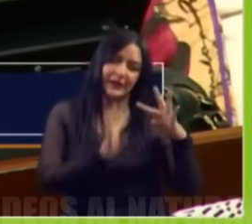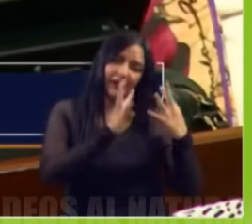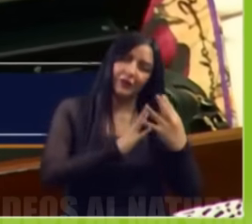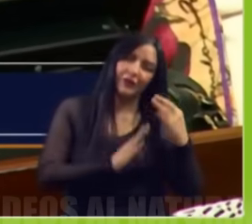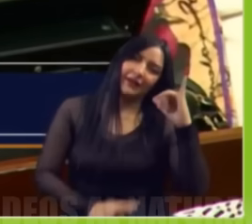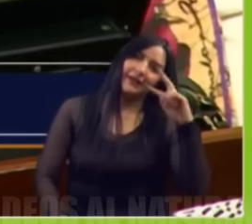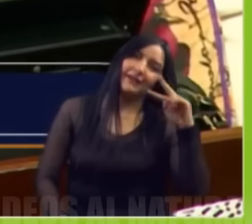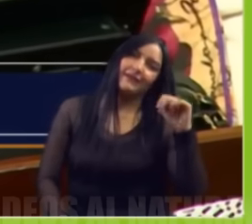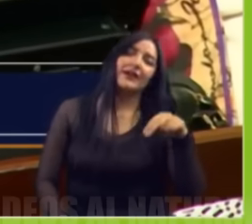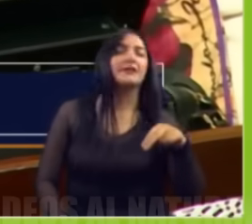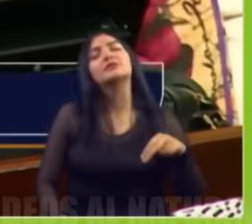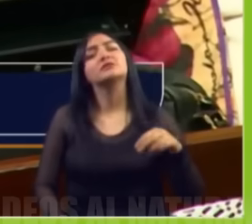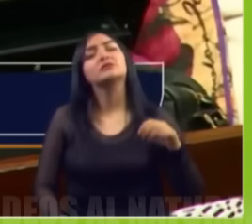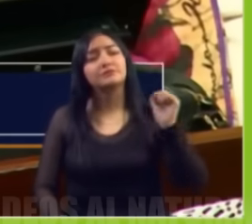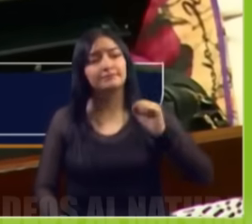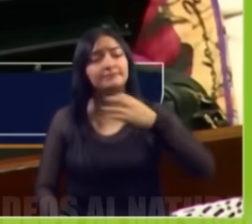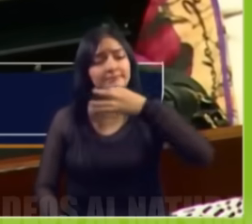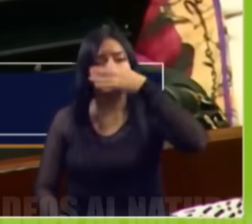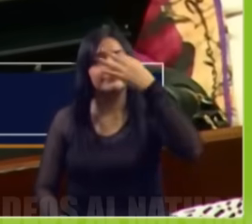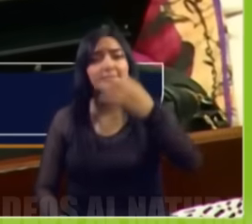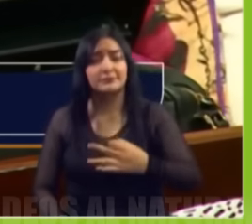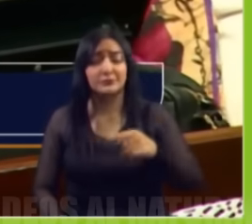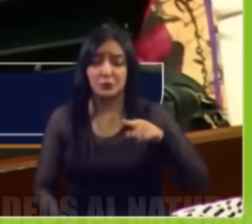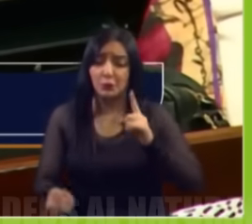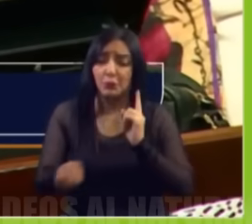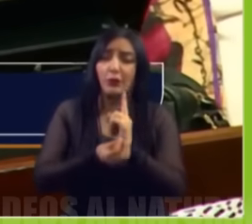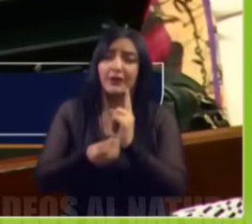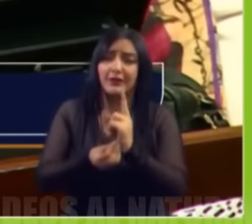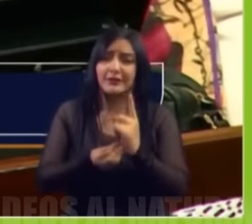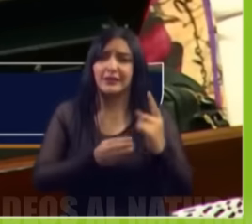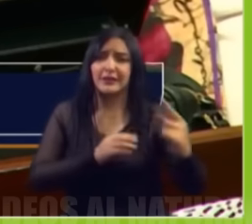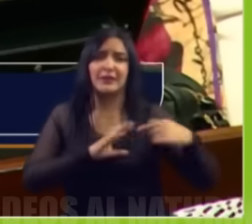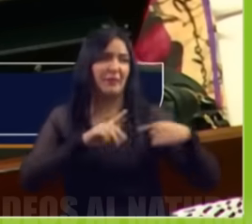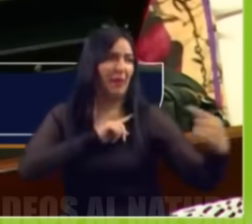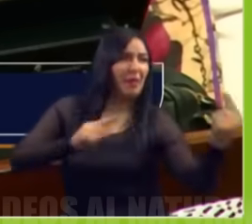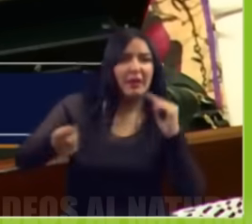Es inadmisible que nos tratemos así en la política colombiana.